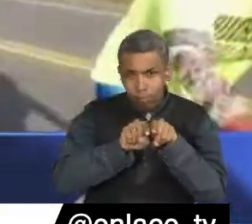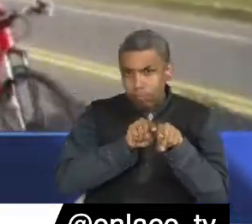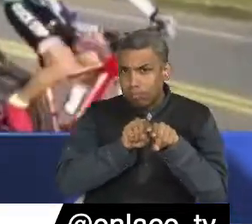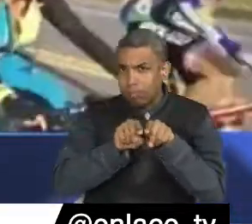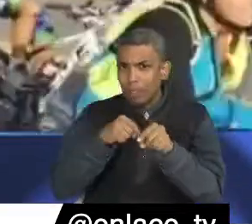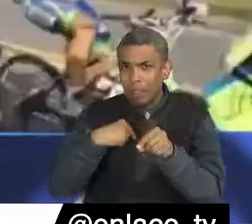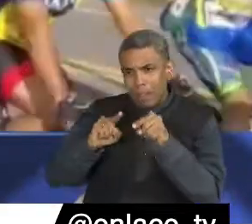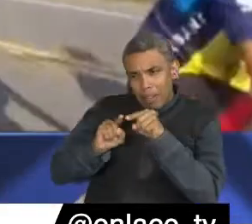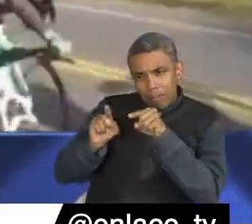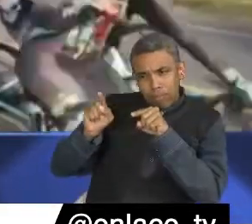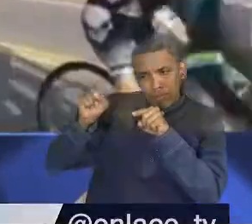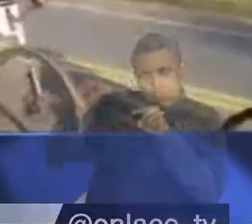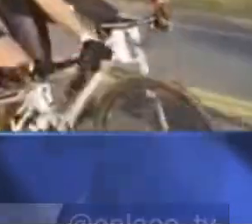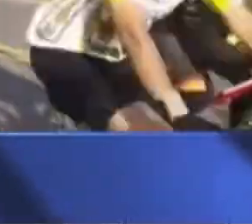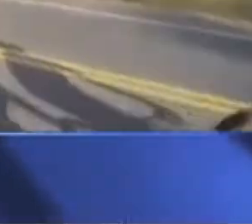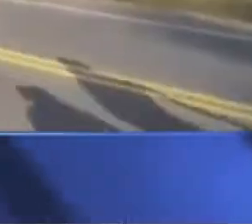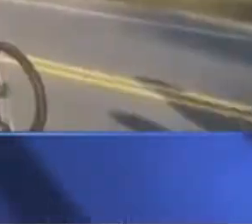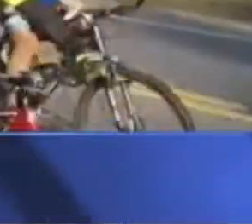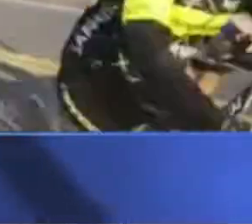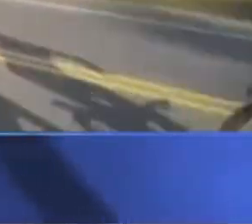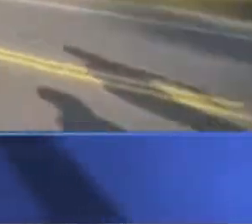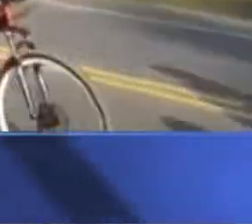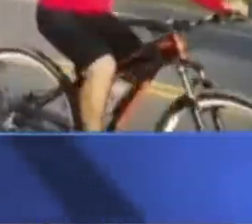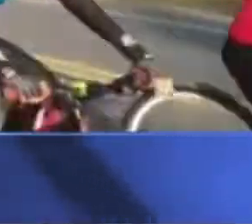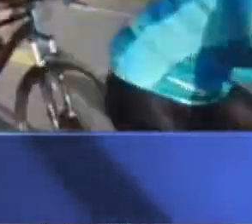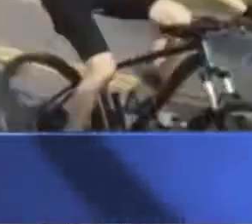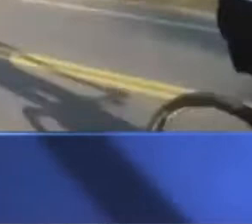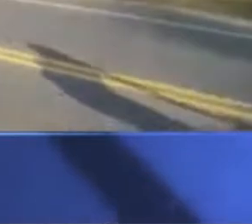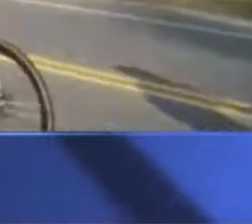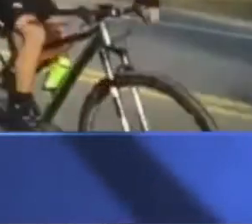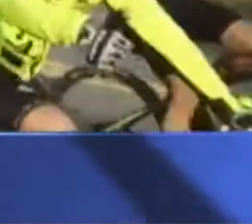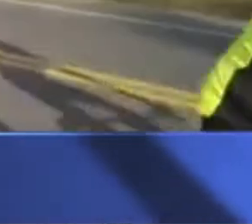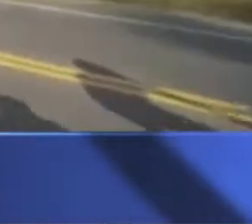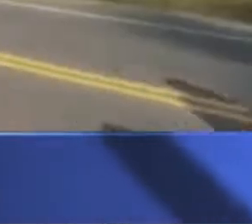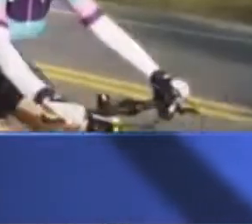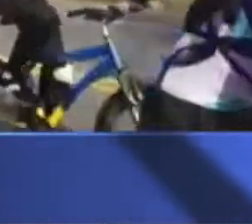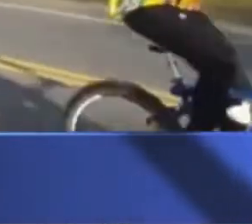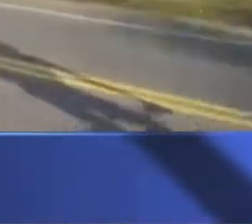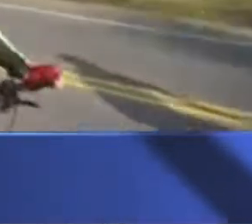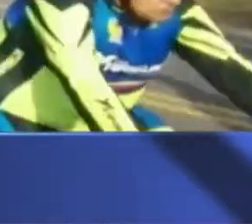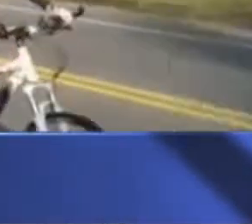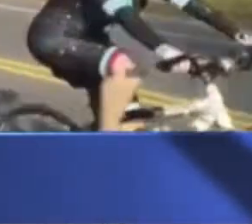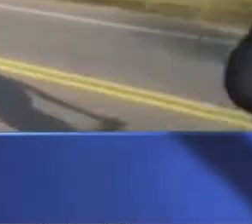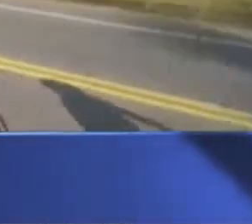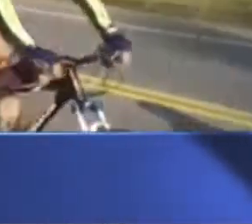emprenderá el Club Yariguíes a Tolú en el departamento del Sucre. Los esperamos.